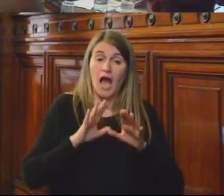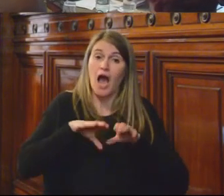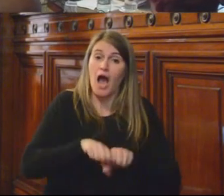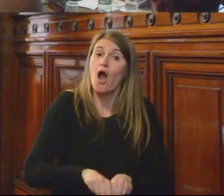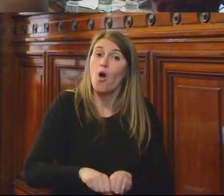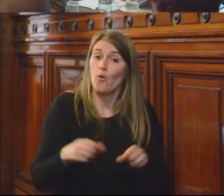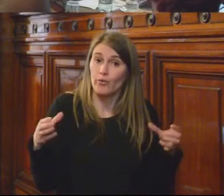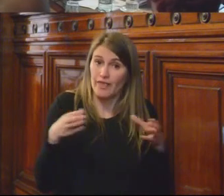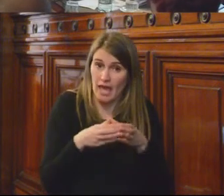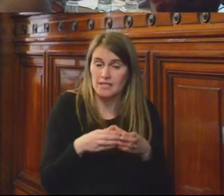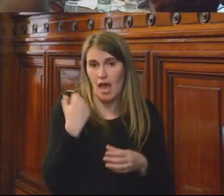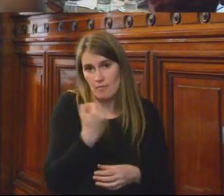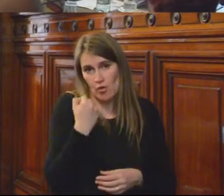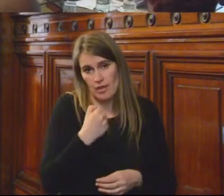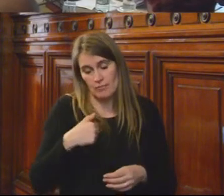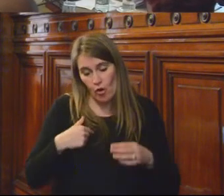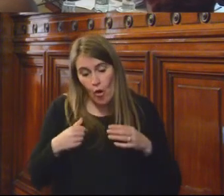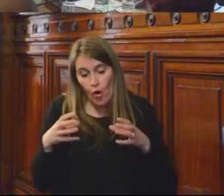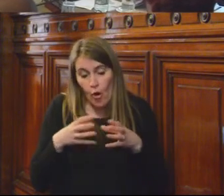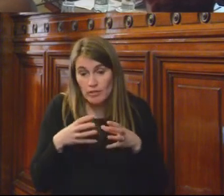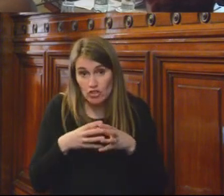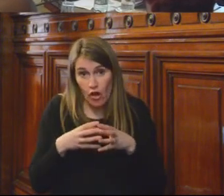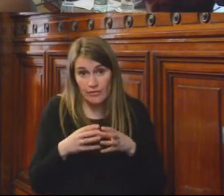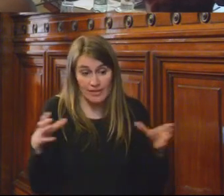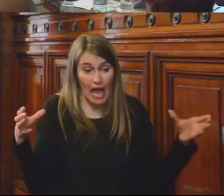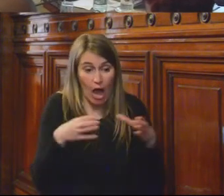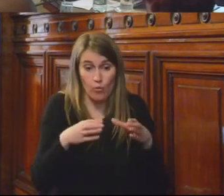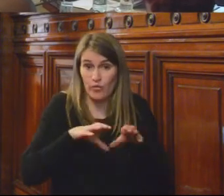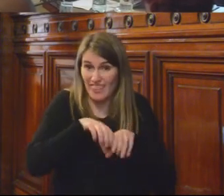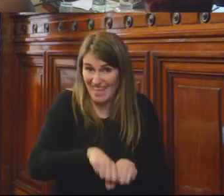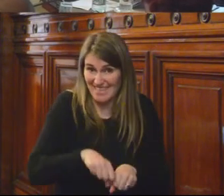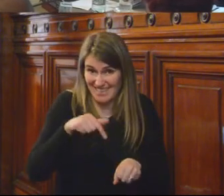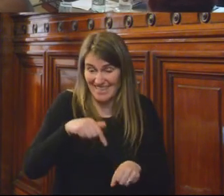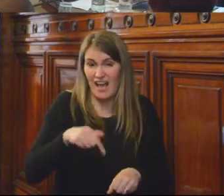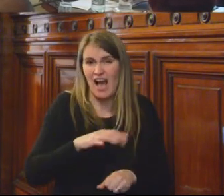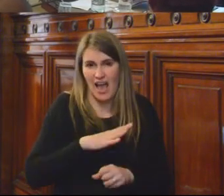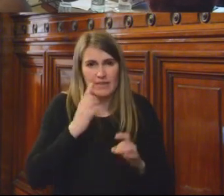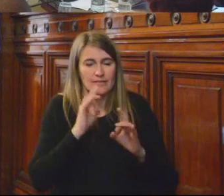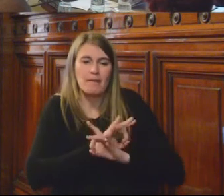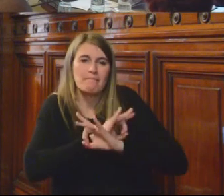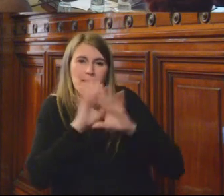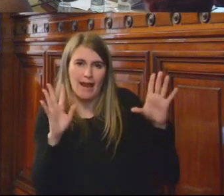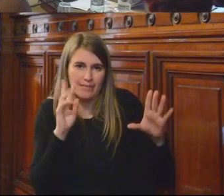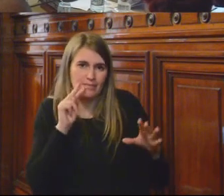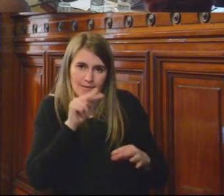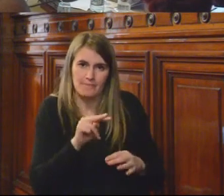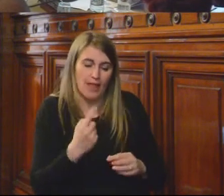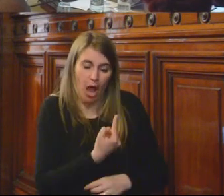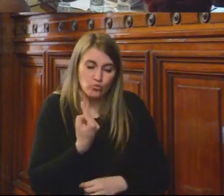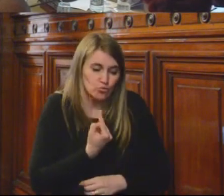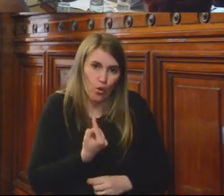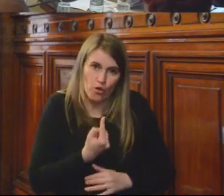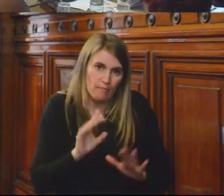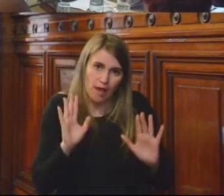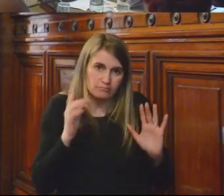la Comisión Interamericana en estas audiencias es una vitrina transparente, independiente, autónoma, donde